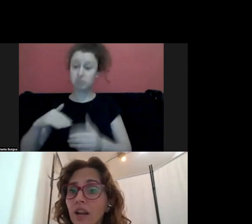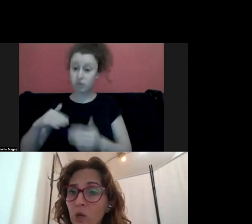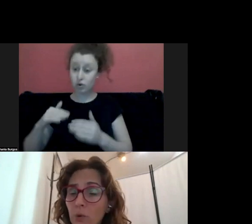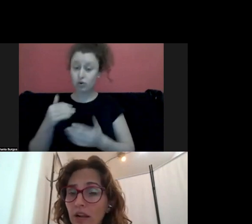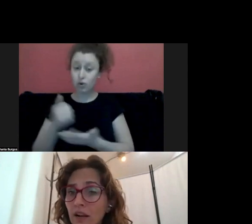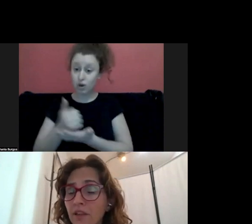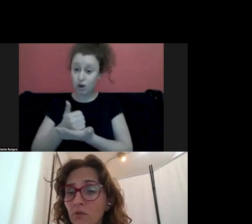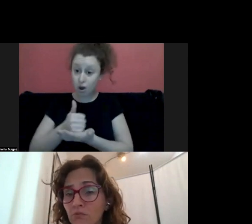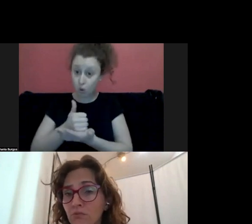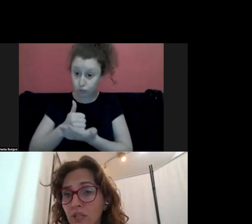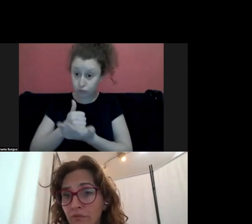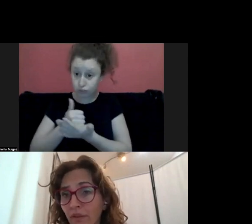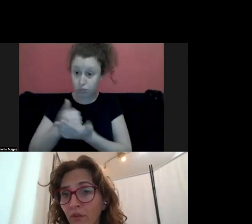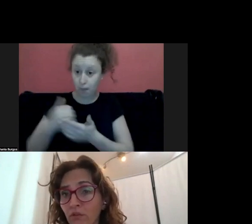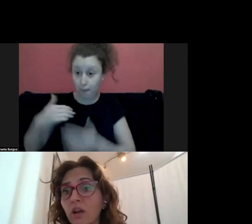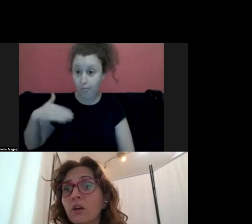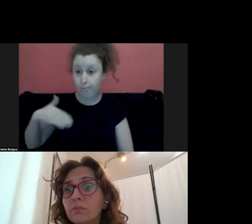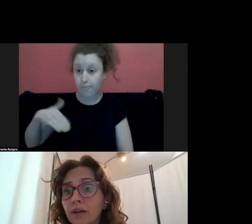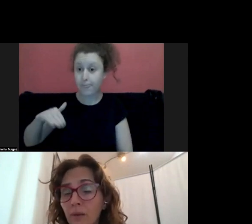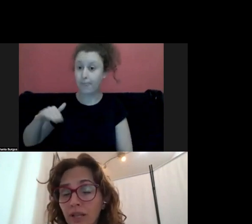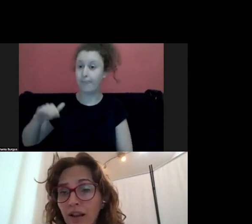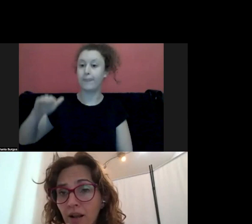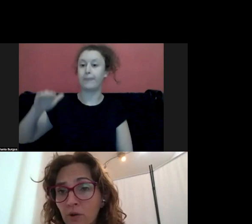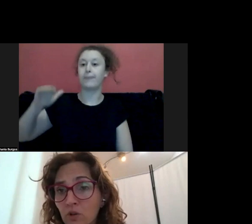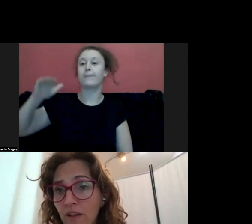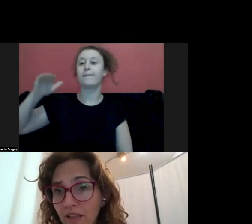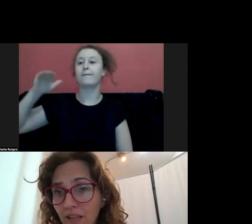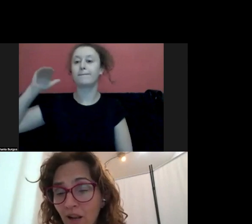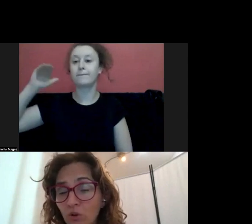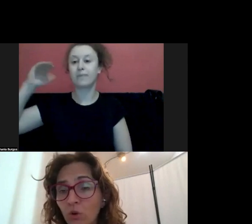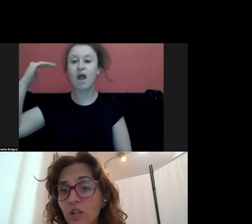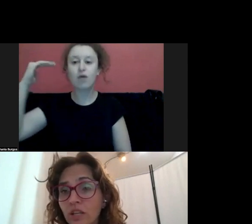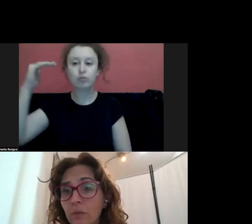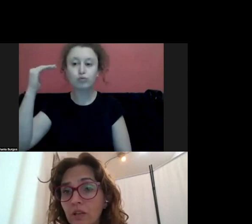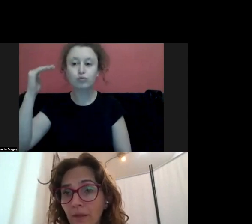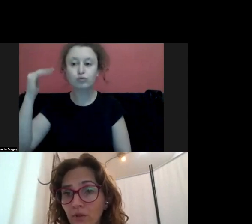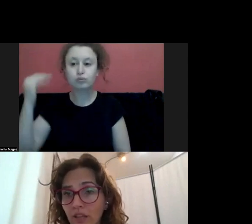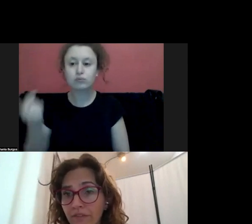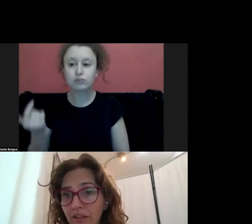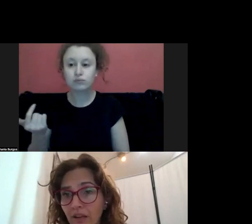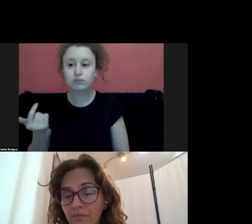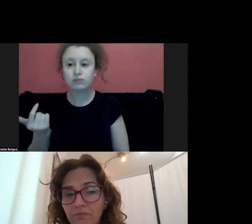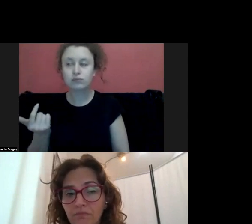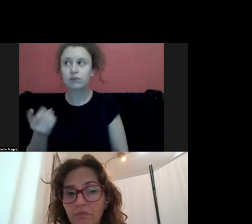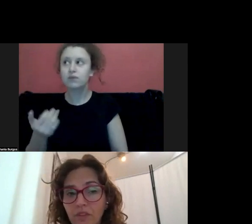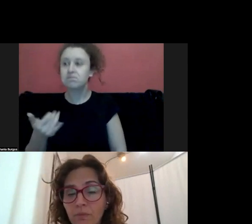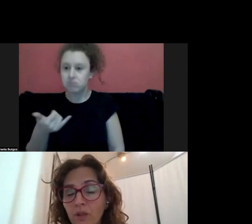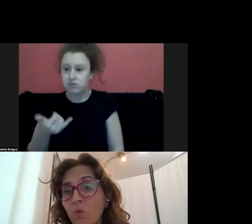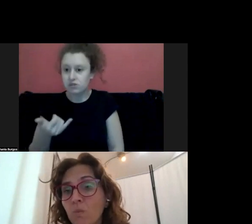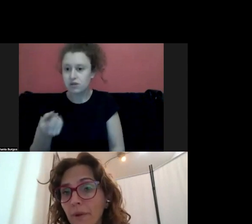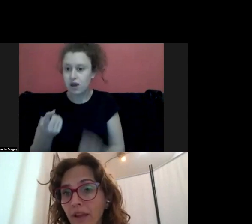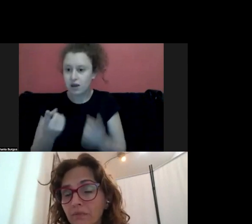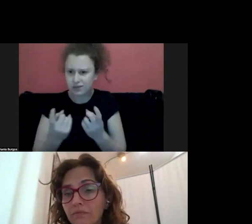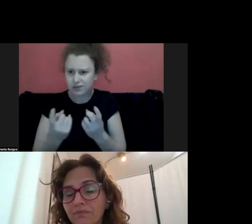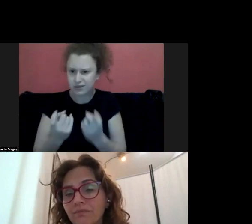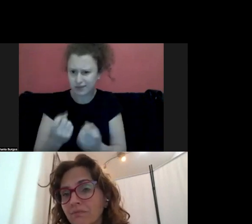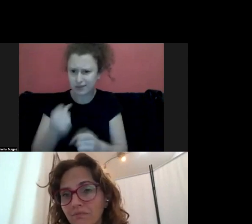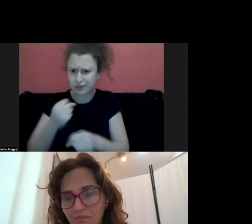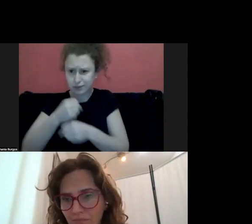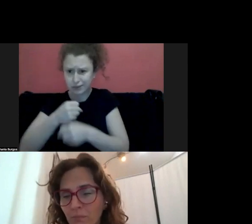pues ya le ayudarán a hacer un esfuerzo para mirar a la persona a los ojos del entrevistador si hace falta. Pero un